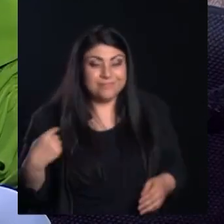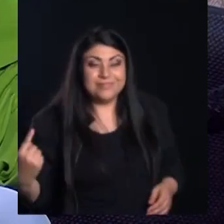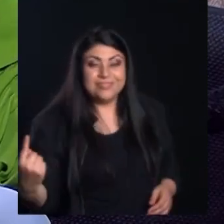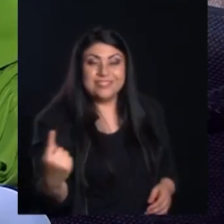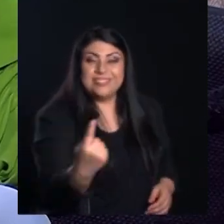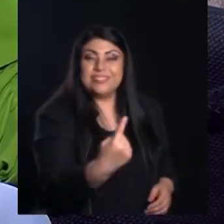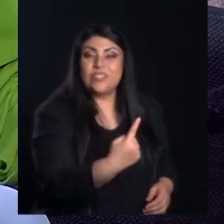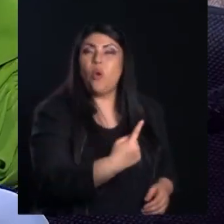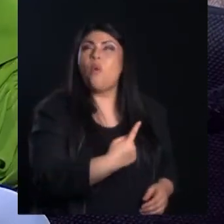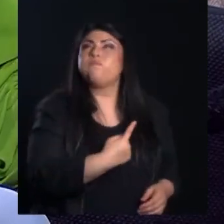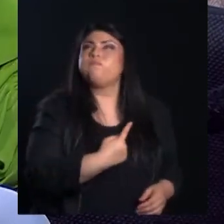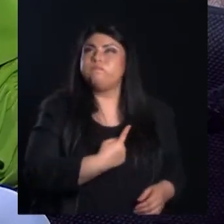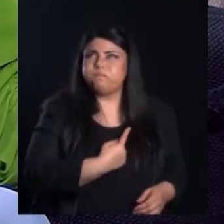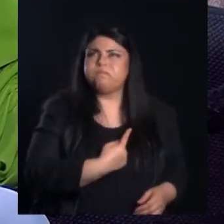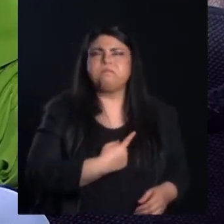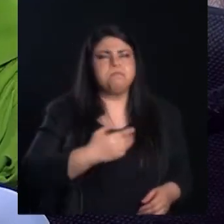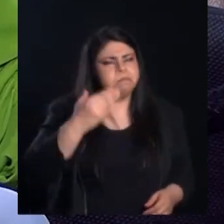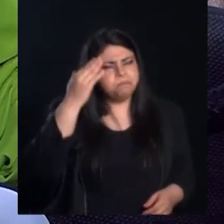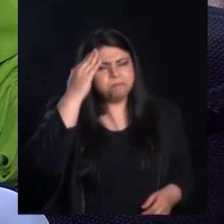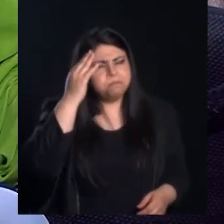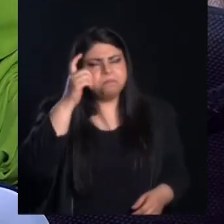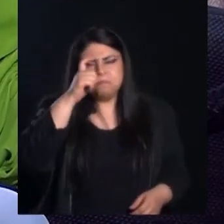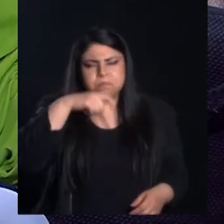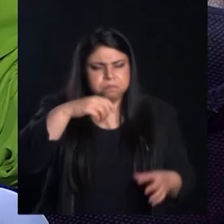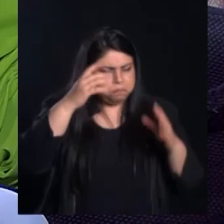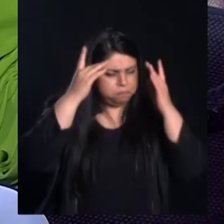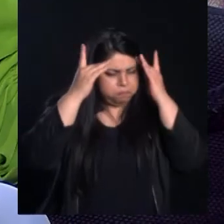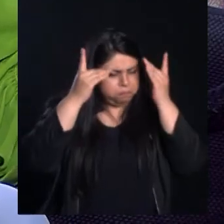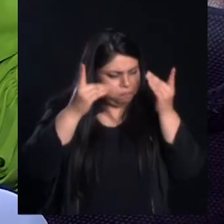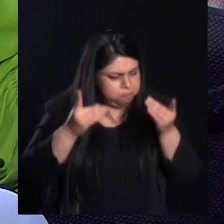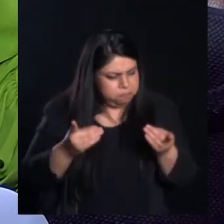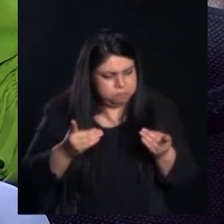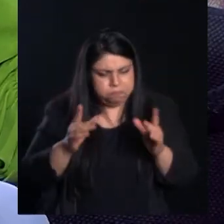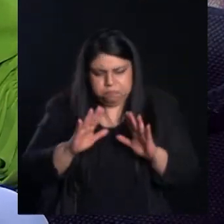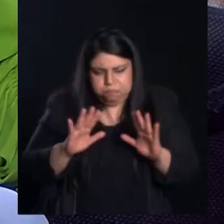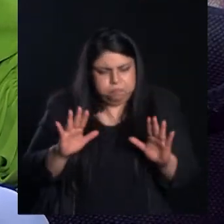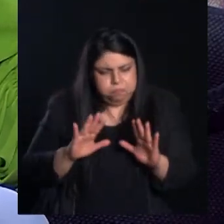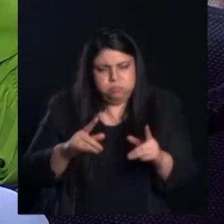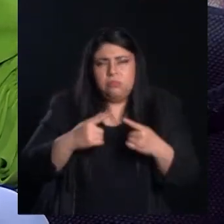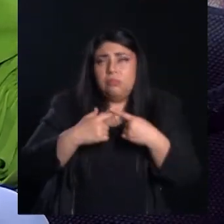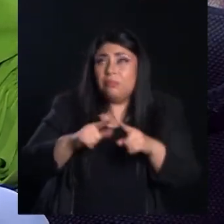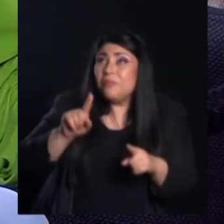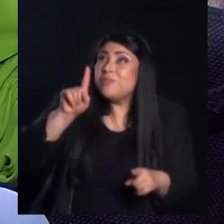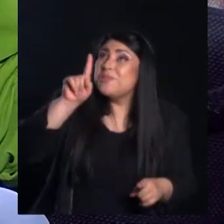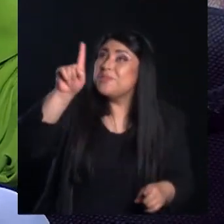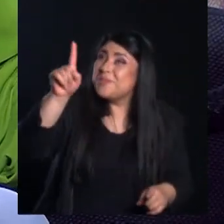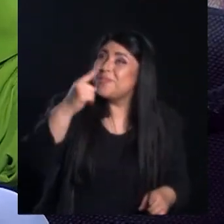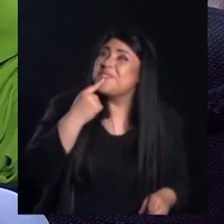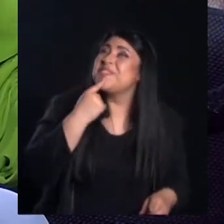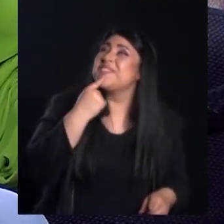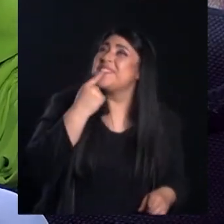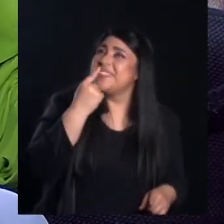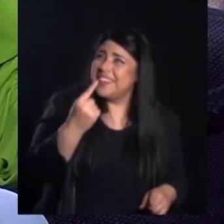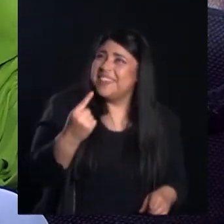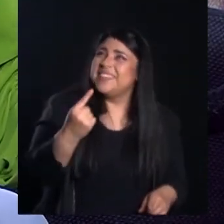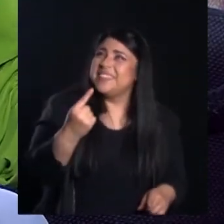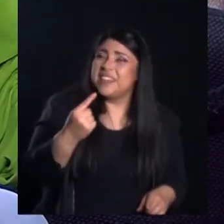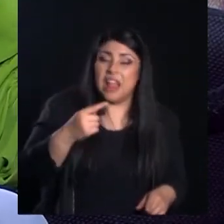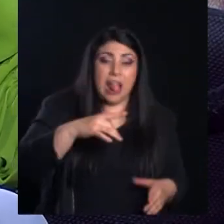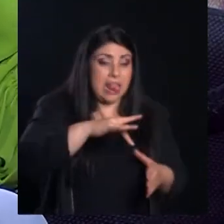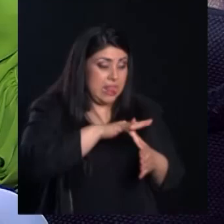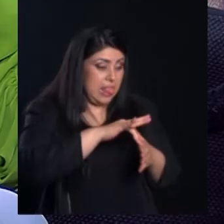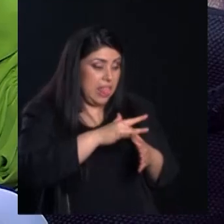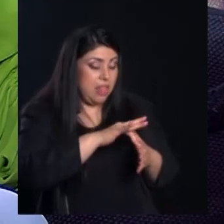dignos no nos sentimos merecedores no nos sentimos capaces señor pero tú dices que en nuestra debilidad